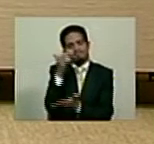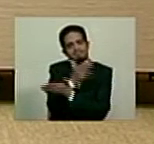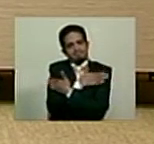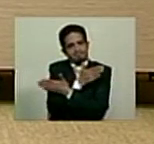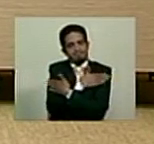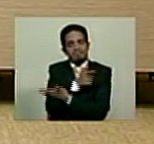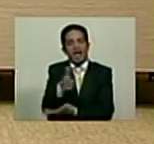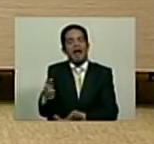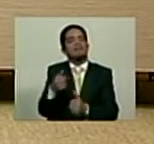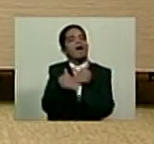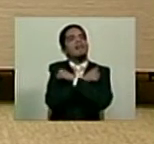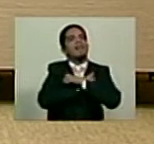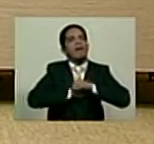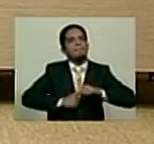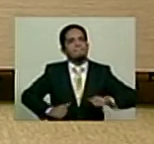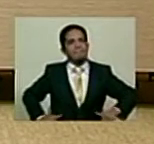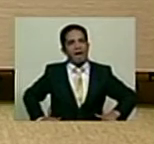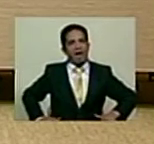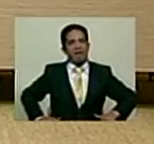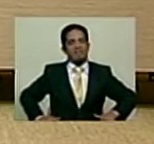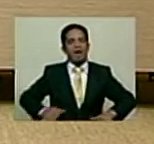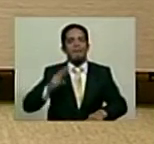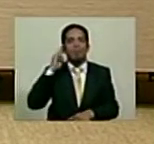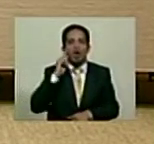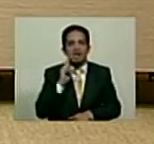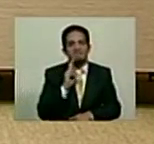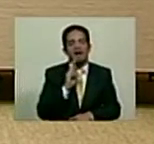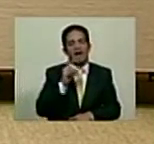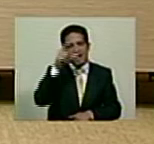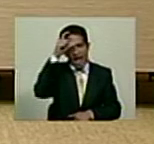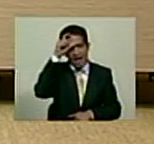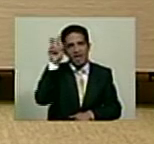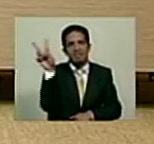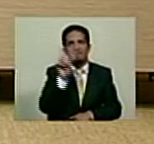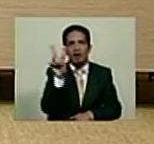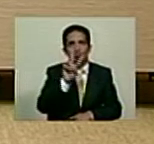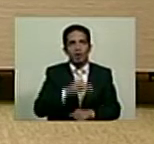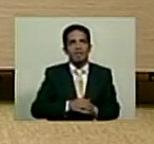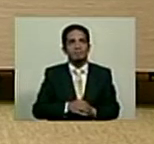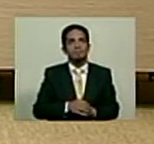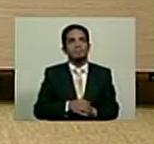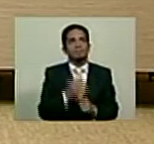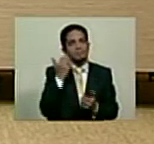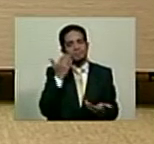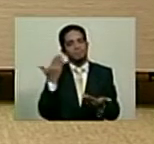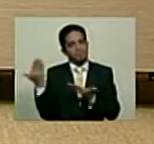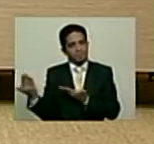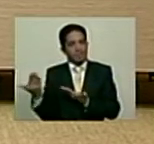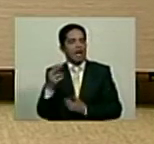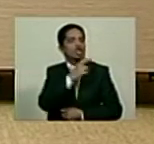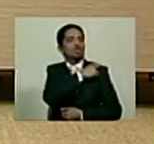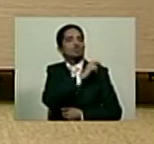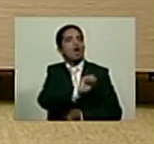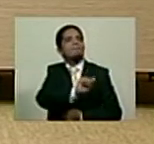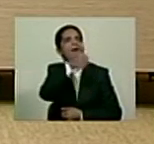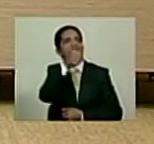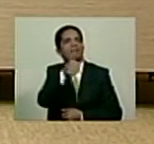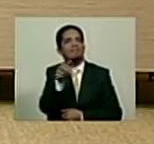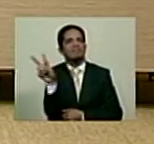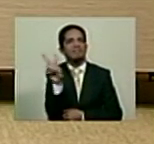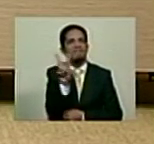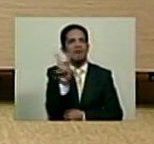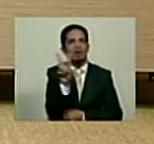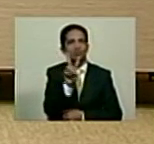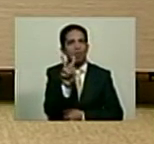Armada Nacional de Venezuela, a la Armada Bolivariana. Aquí se encuentra el comandante general de la Armada, Giuseppe Alessandrello,